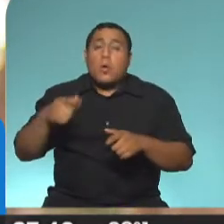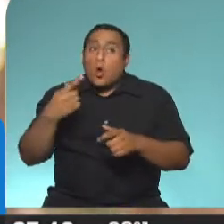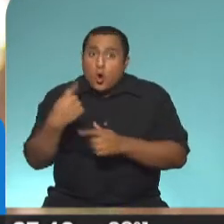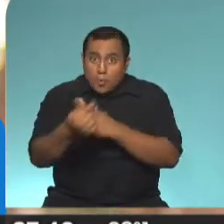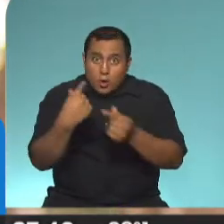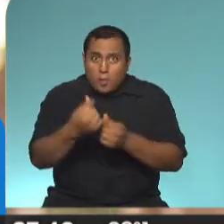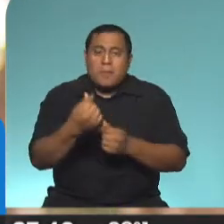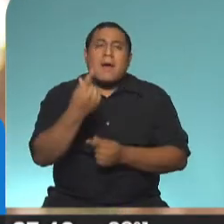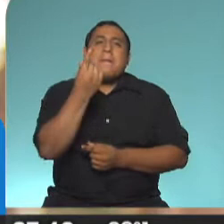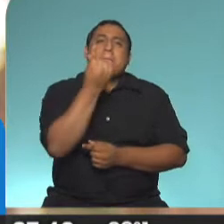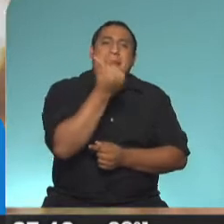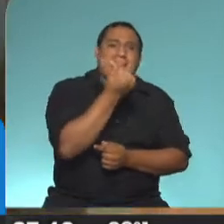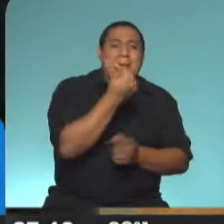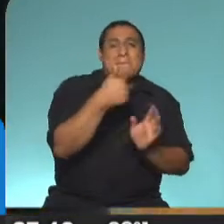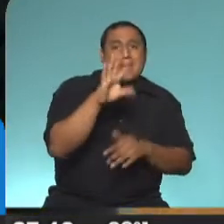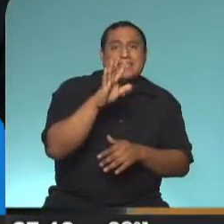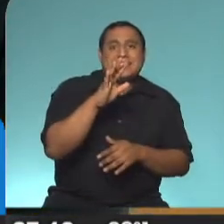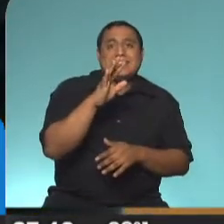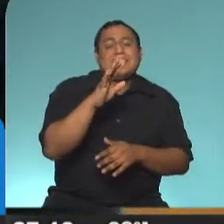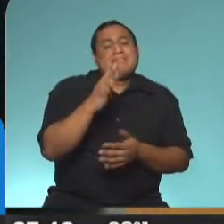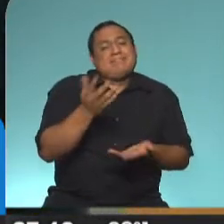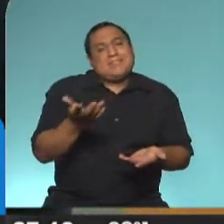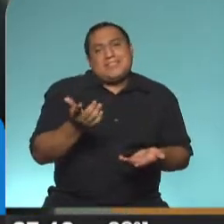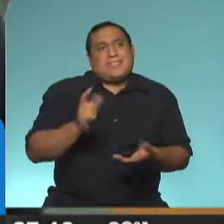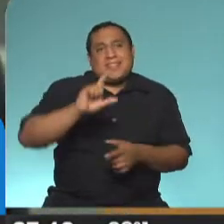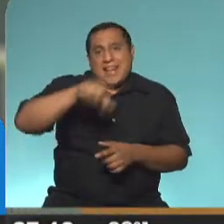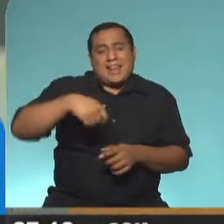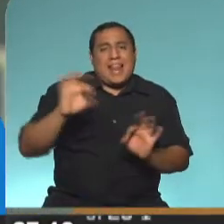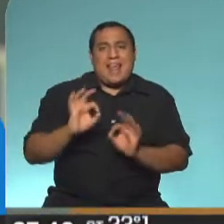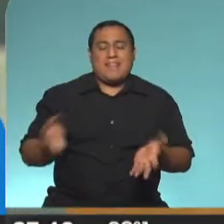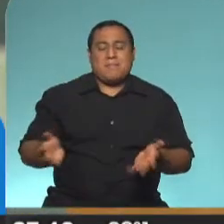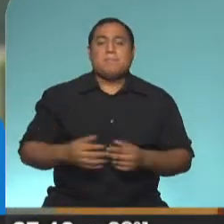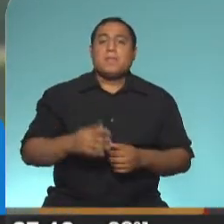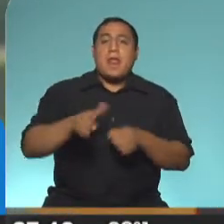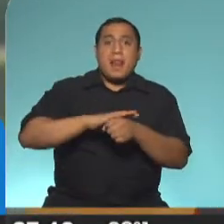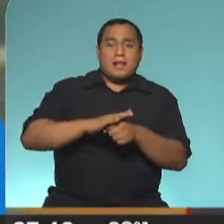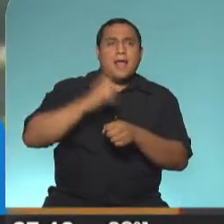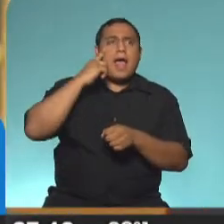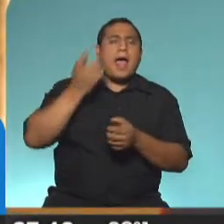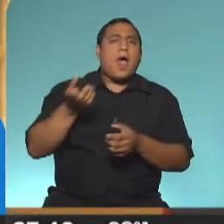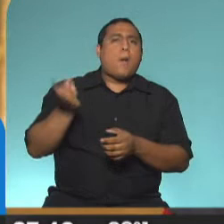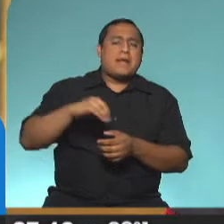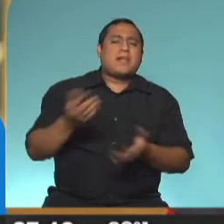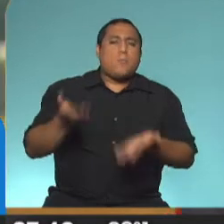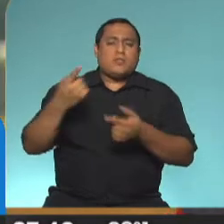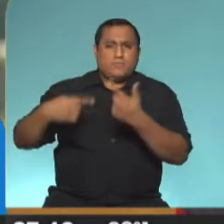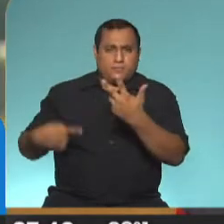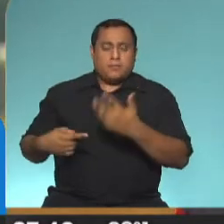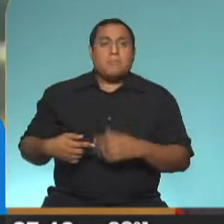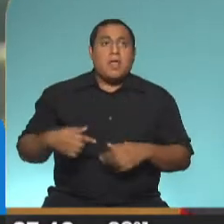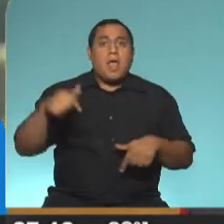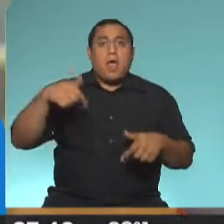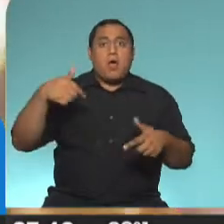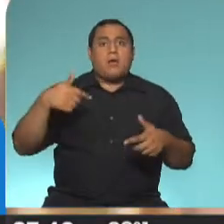consuman en efectivo en vez de hacerlo con medios electrónicos. Rodríguez Larreta aplicó otros aumentos. Todo esto configura un panorama un